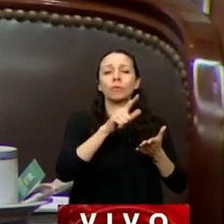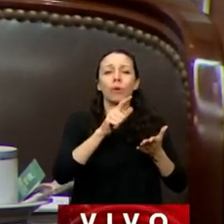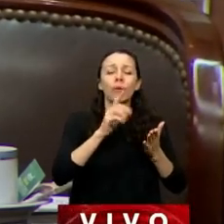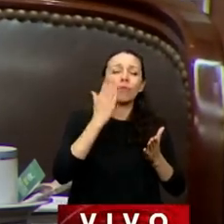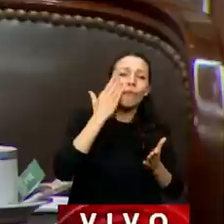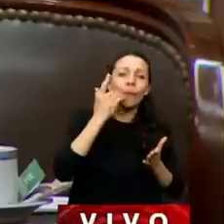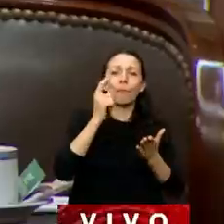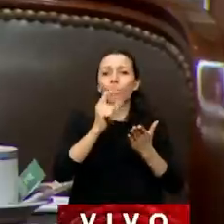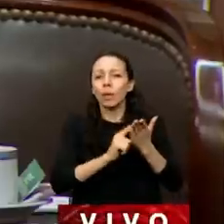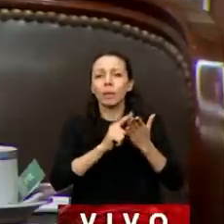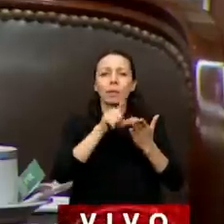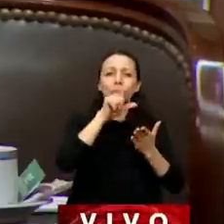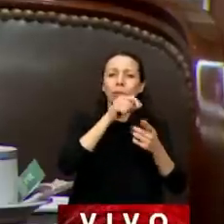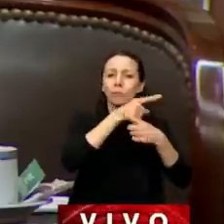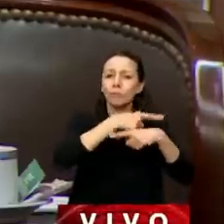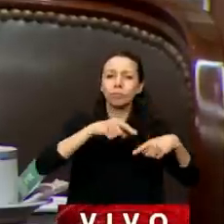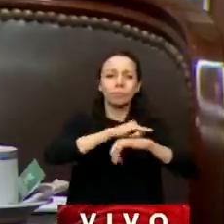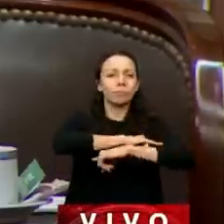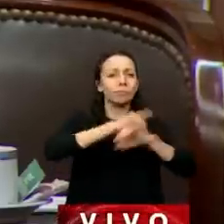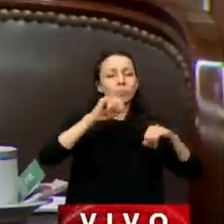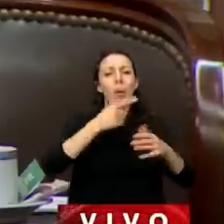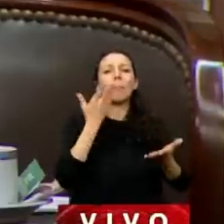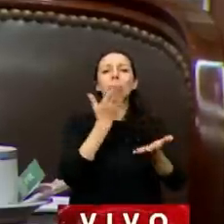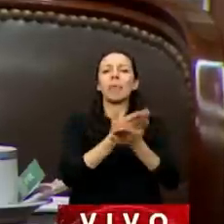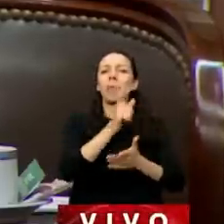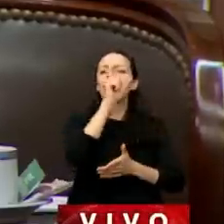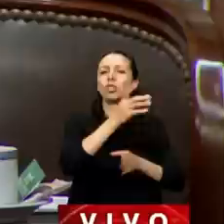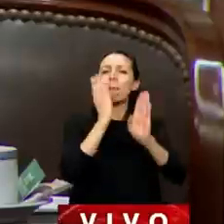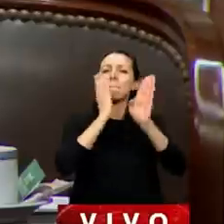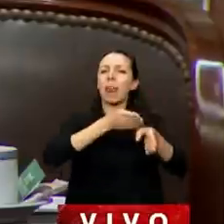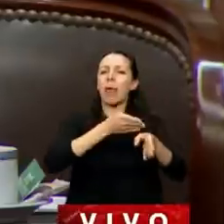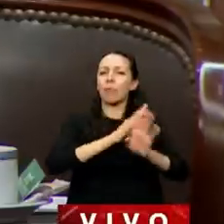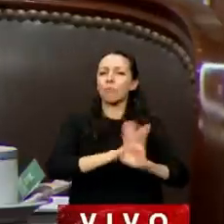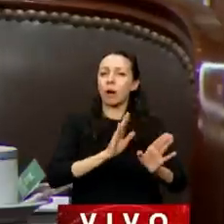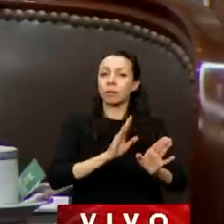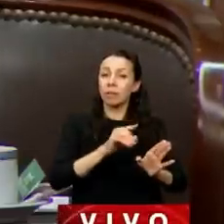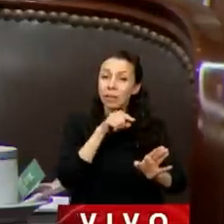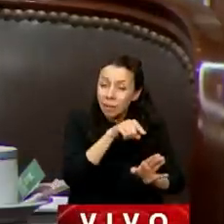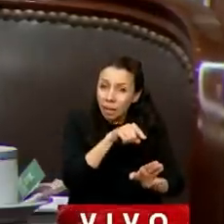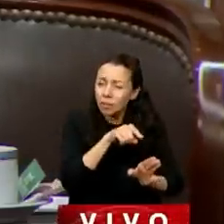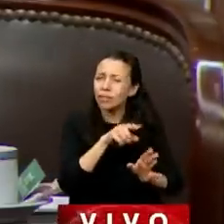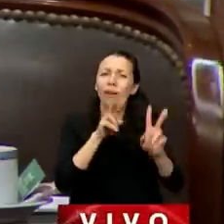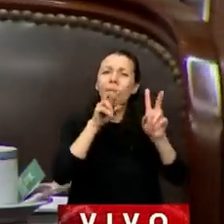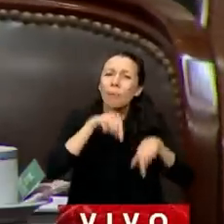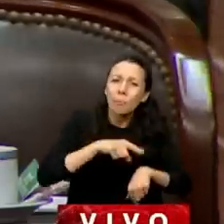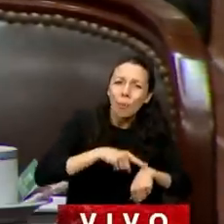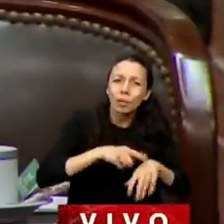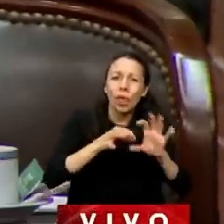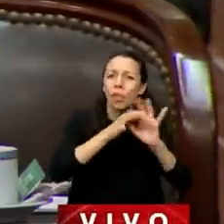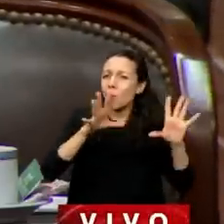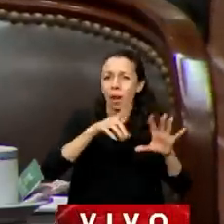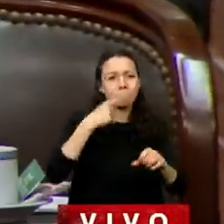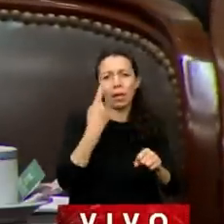sociales pide pena de muerte, habla de algo que en democracia no deberíamos hablar, pena de